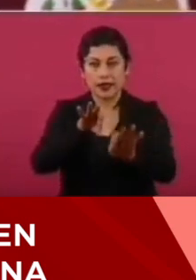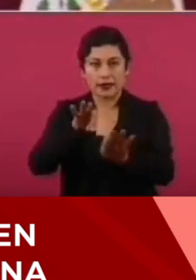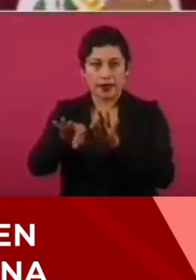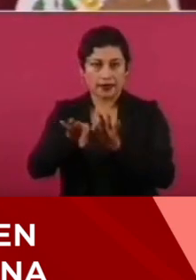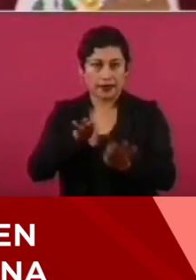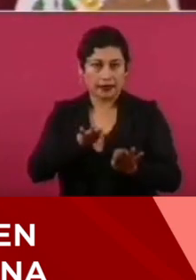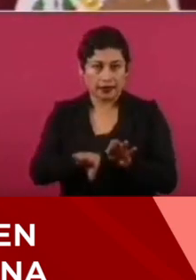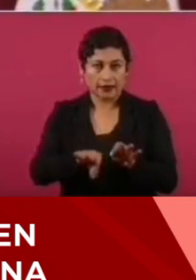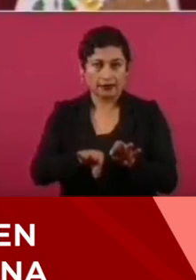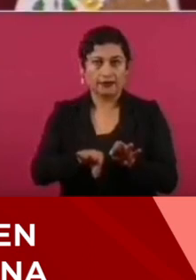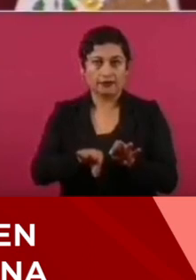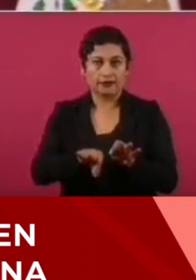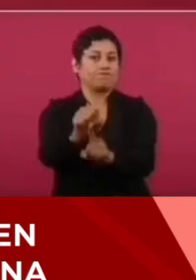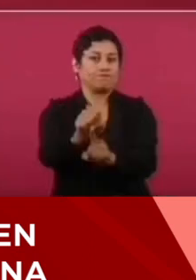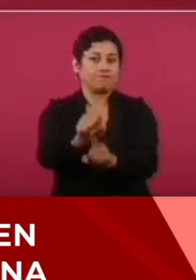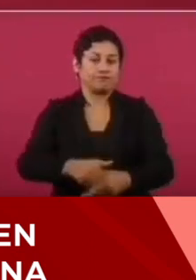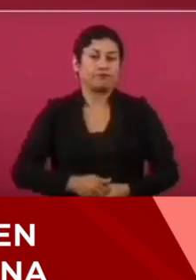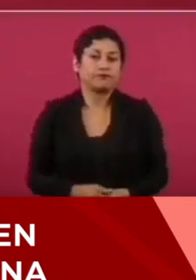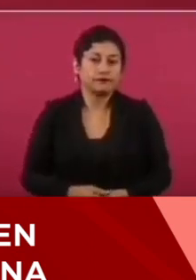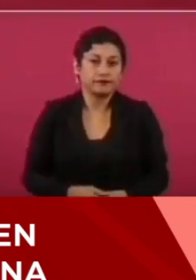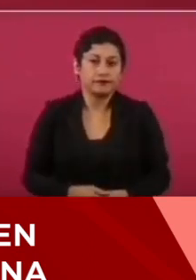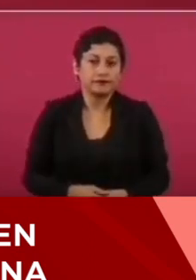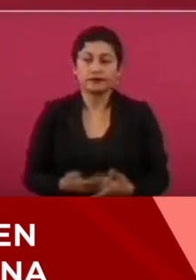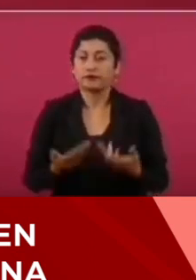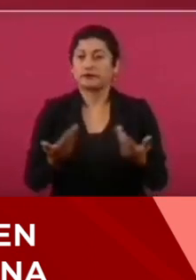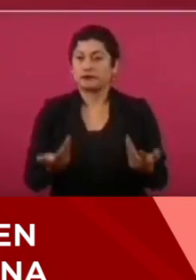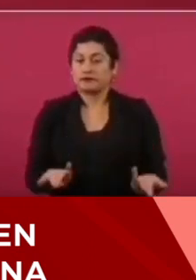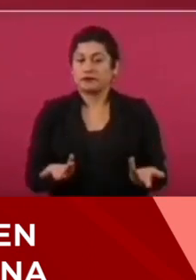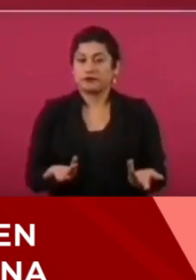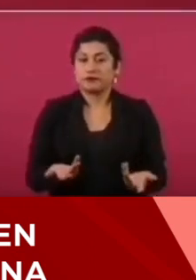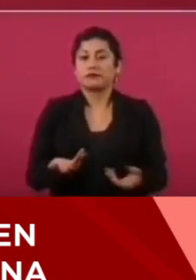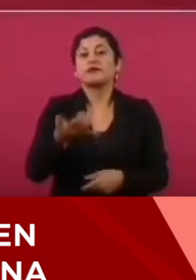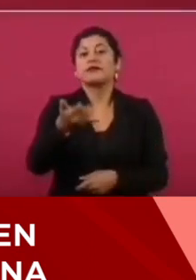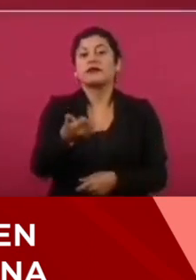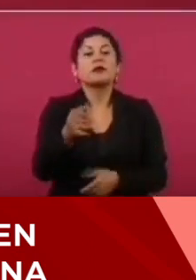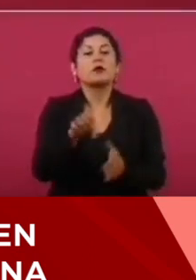lejos, lejos, lejos. Y que solo siendo masoquistas